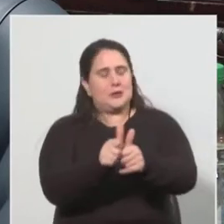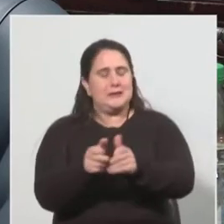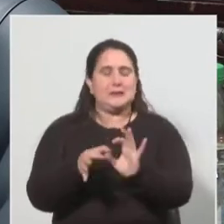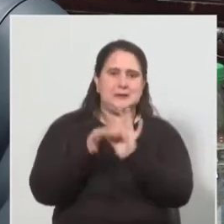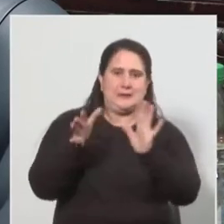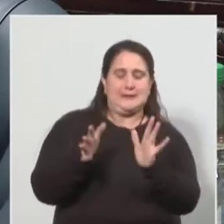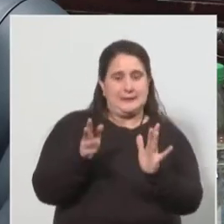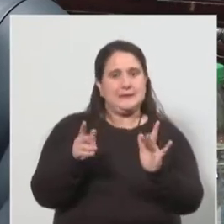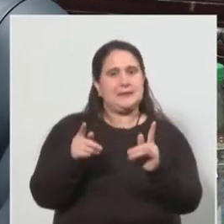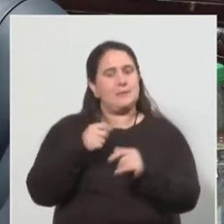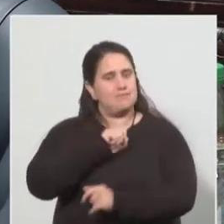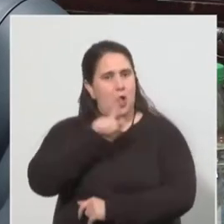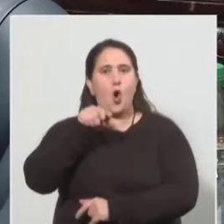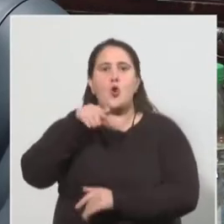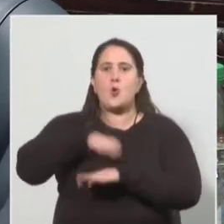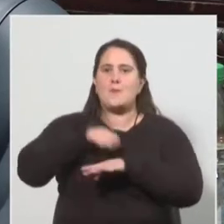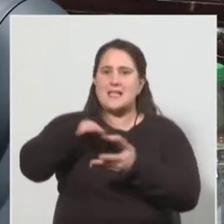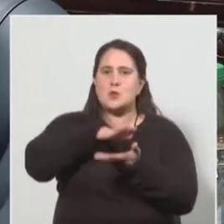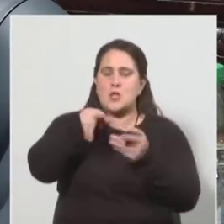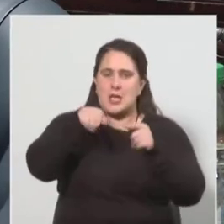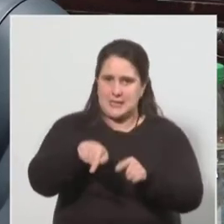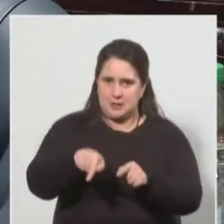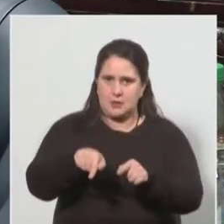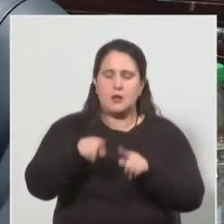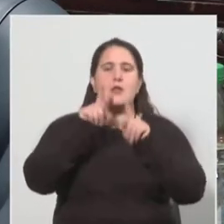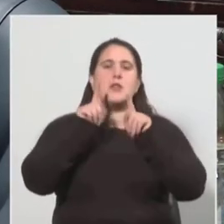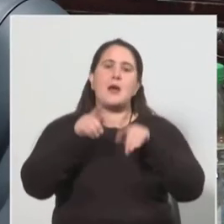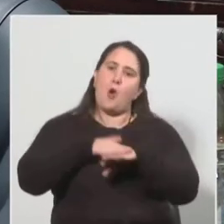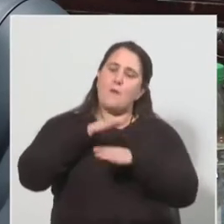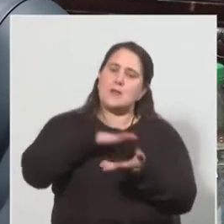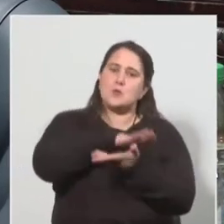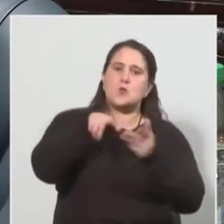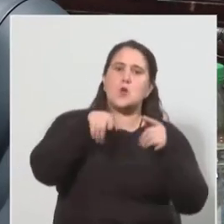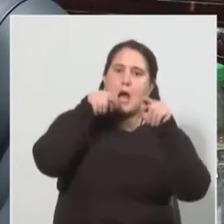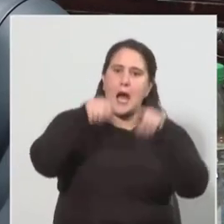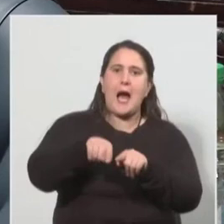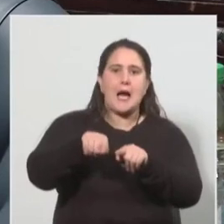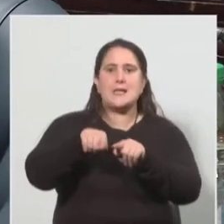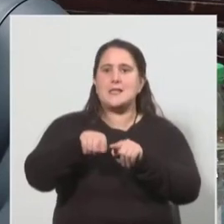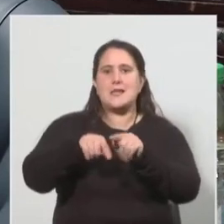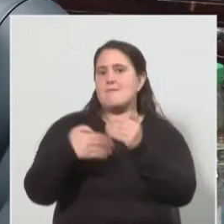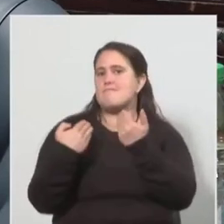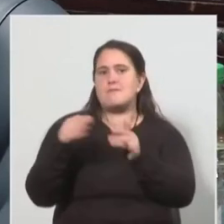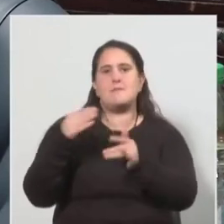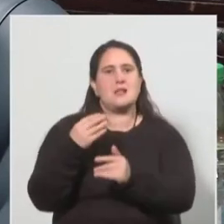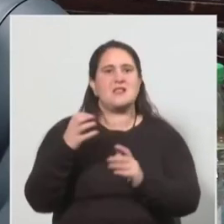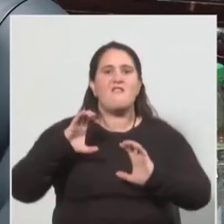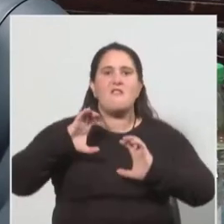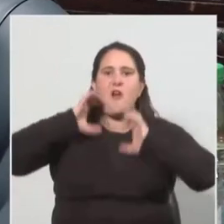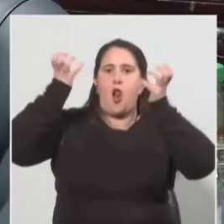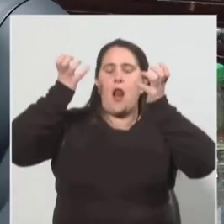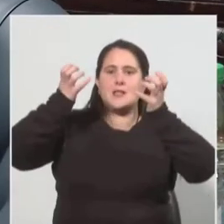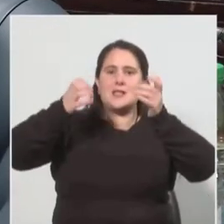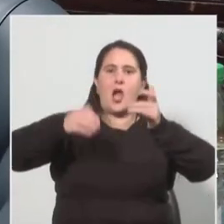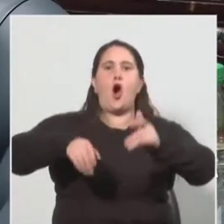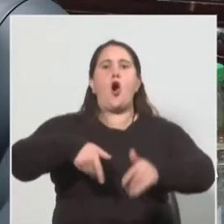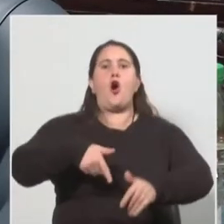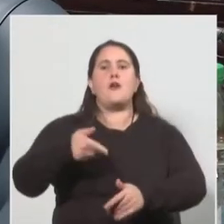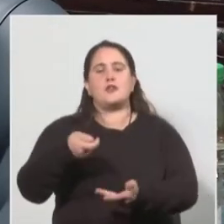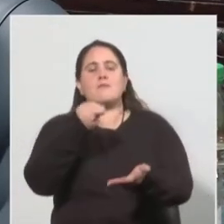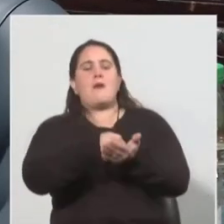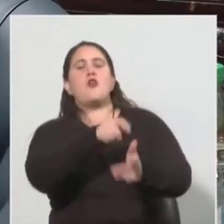democrática. Casos como este son causa primordial de la violencia, del sicariato y